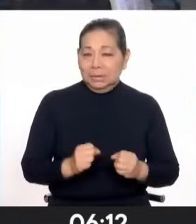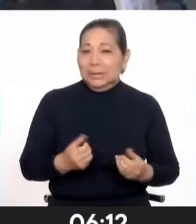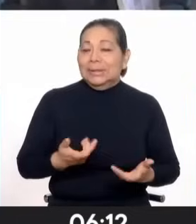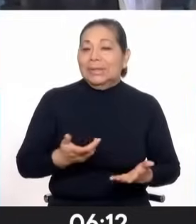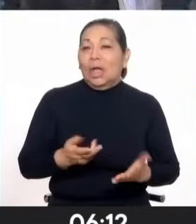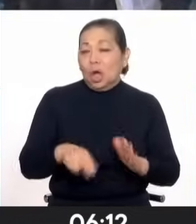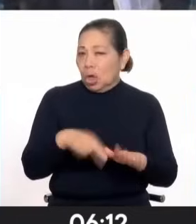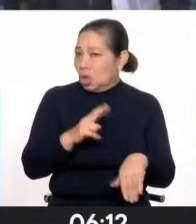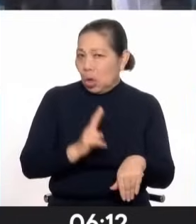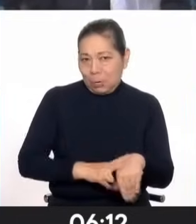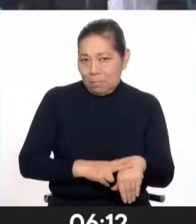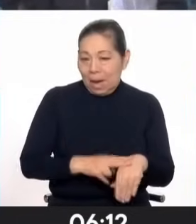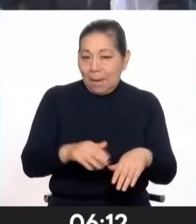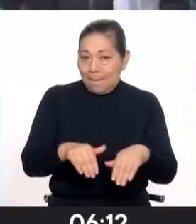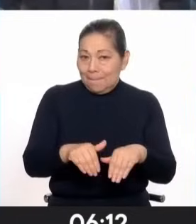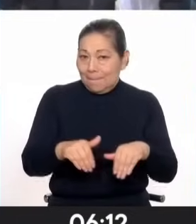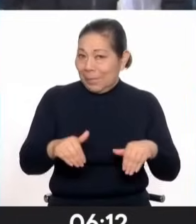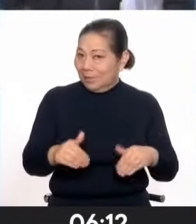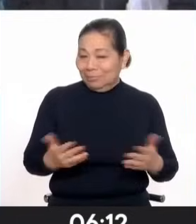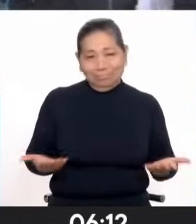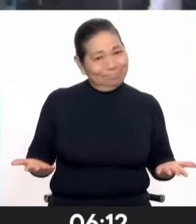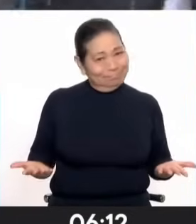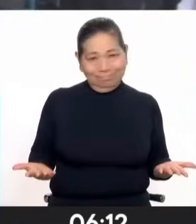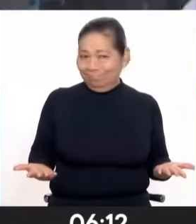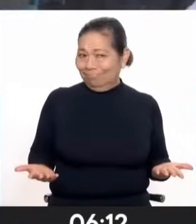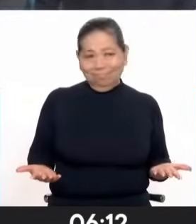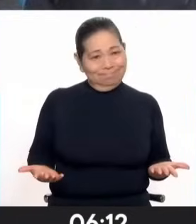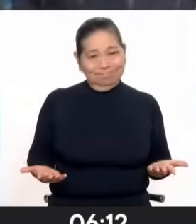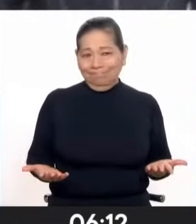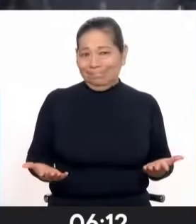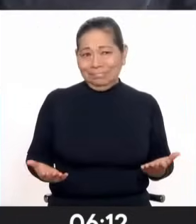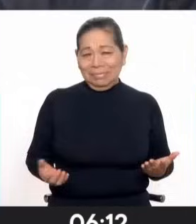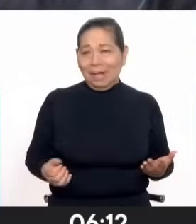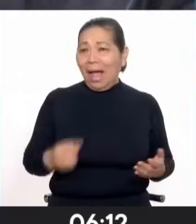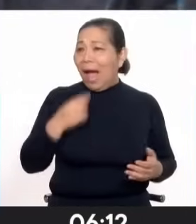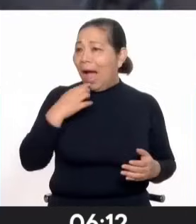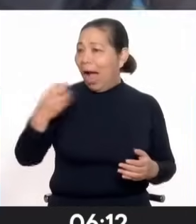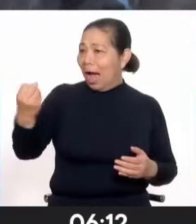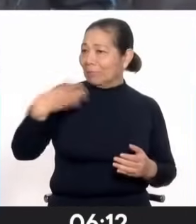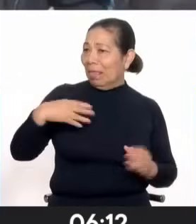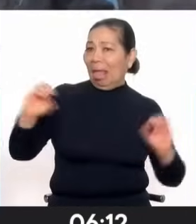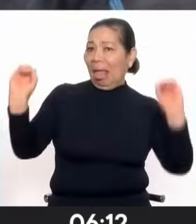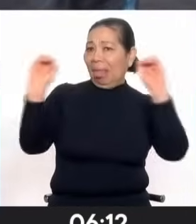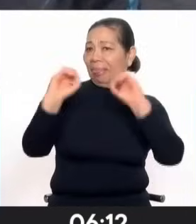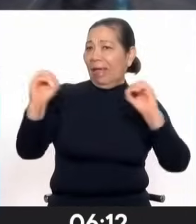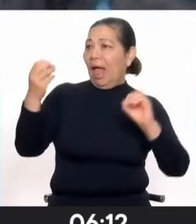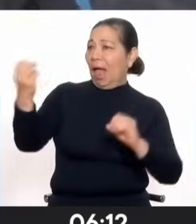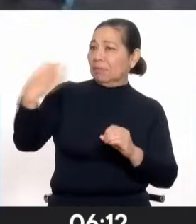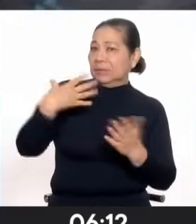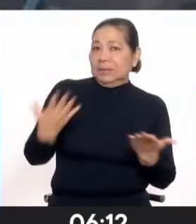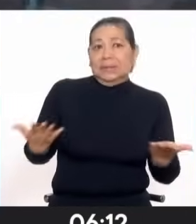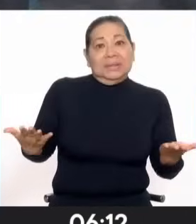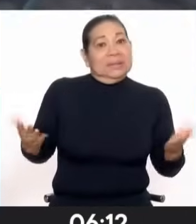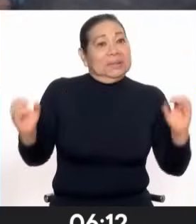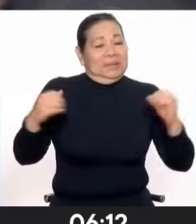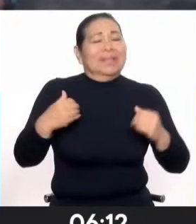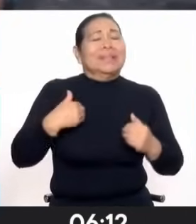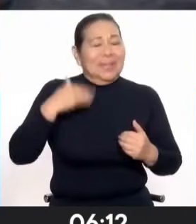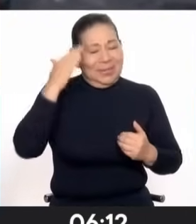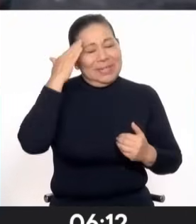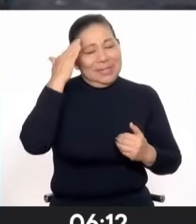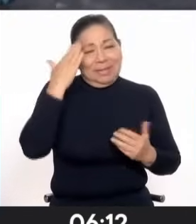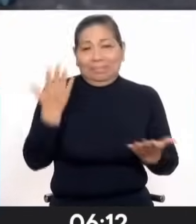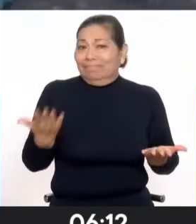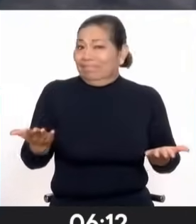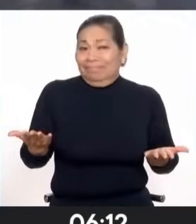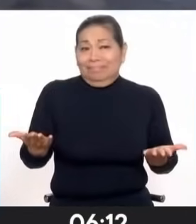nosotros normal nos íbamos a retirar, pero esto no ha sido ni avisado ni nada. Y por último, yo sé que hasta ahorita